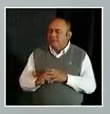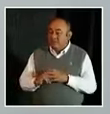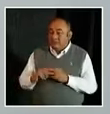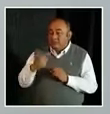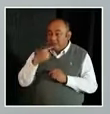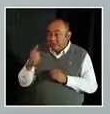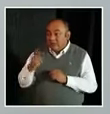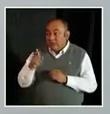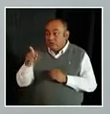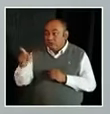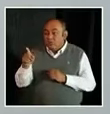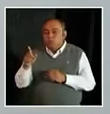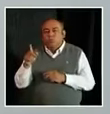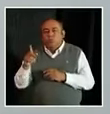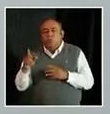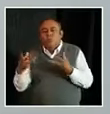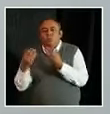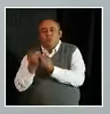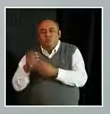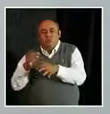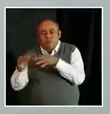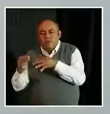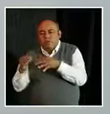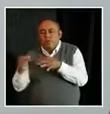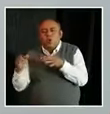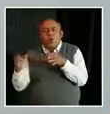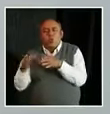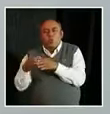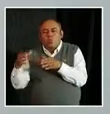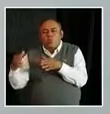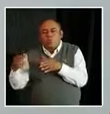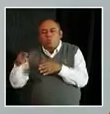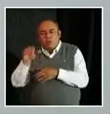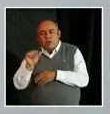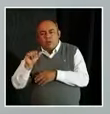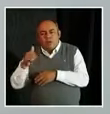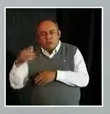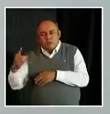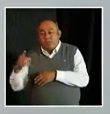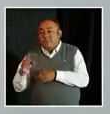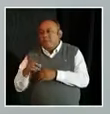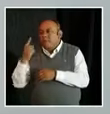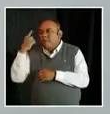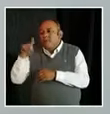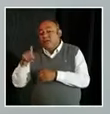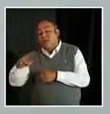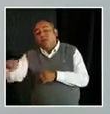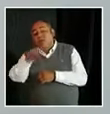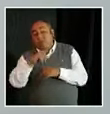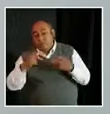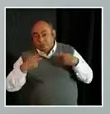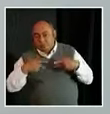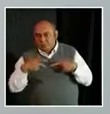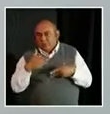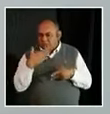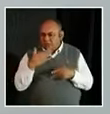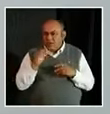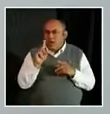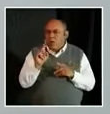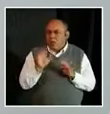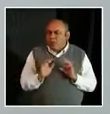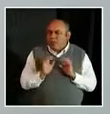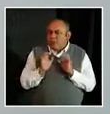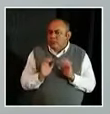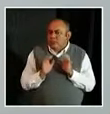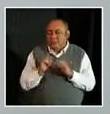agua y drenaje en un proyecto para recompensar a los ciudadanos que sí cumplieran con este objetivo y en hacer como que